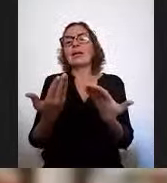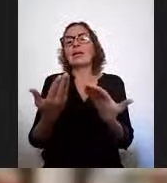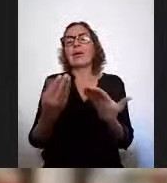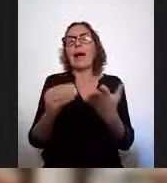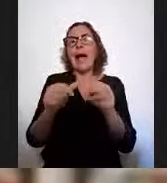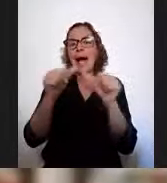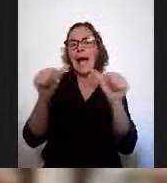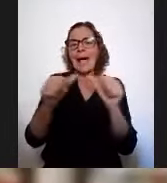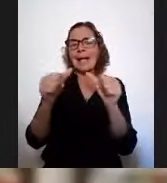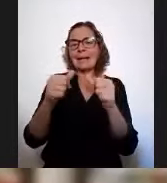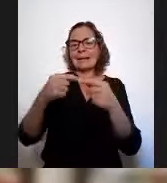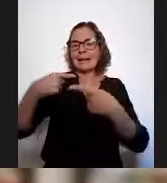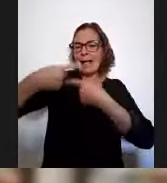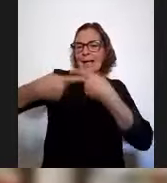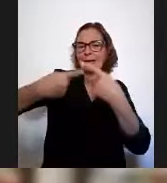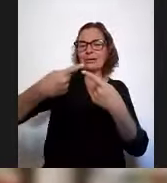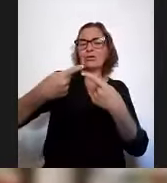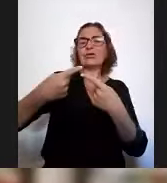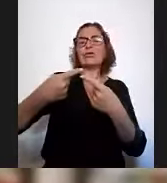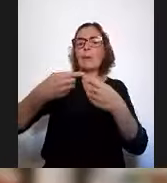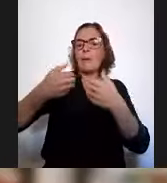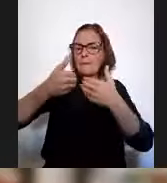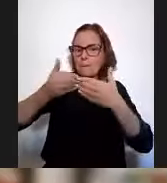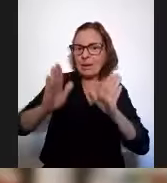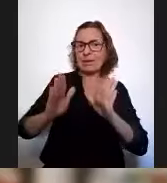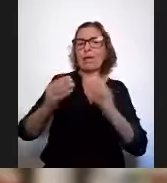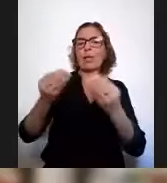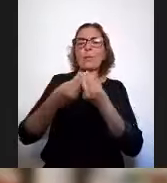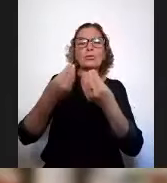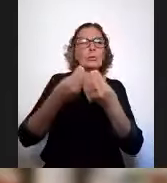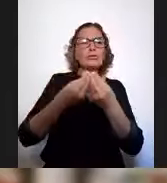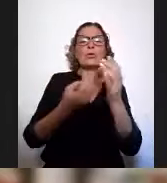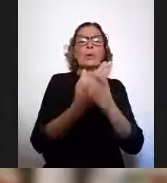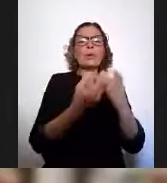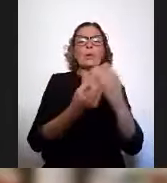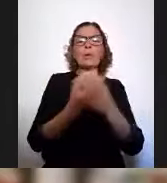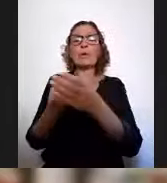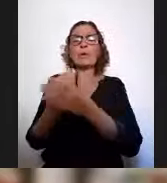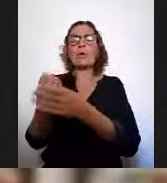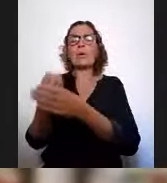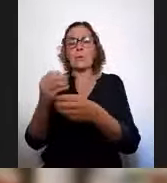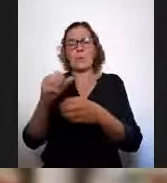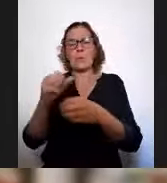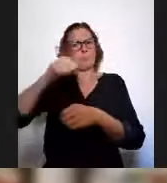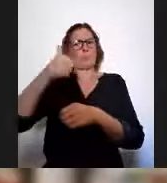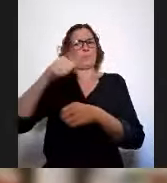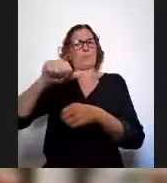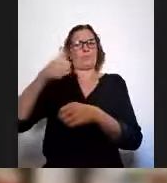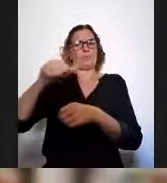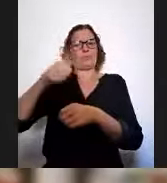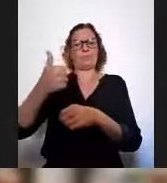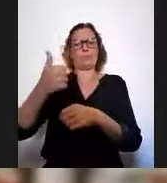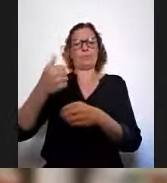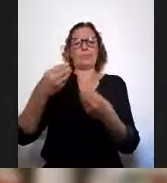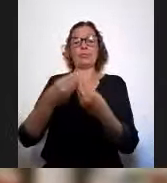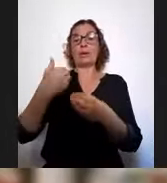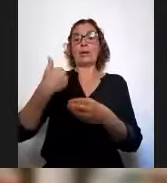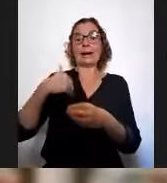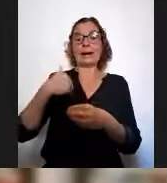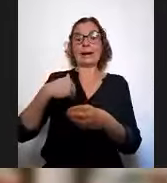ha desarrollado, ha puesto en marcha muchos emprendimientos muy exitosos. Es un argentino que